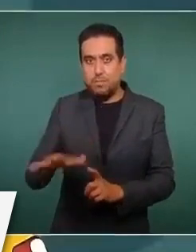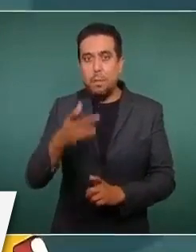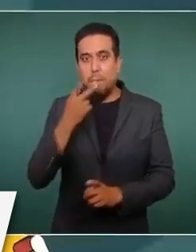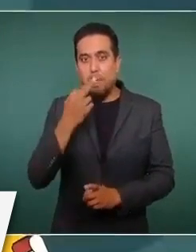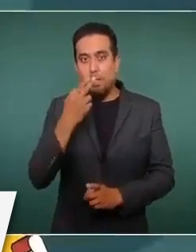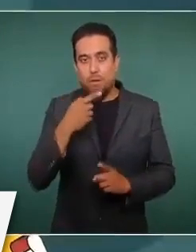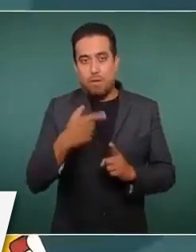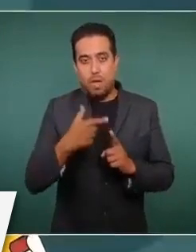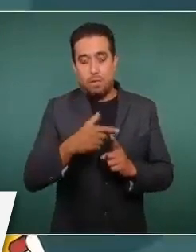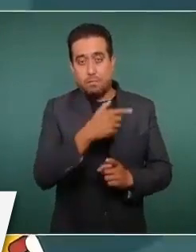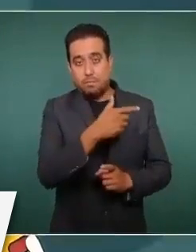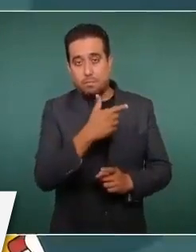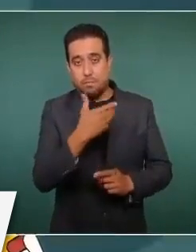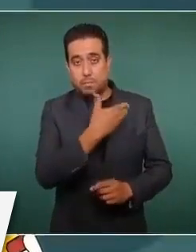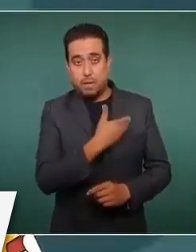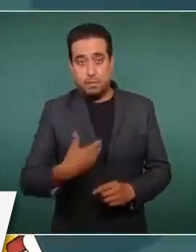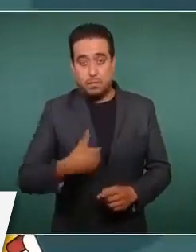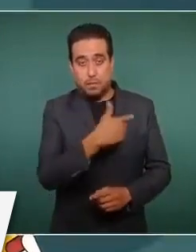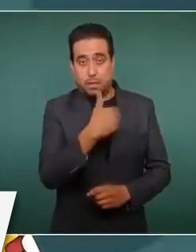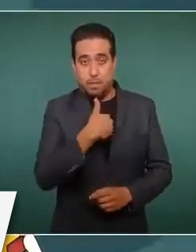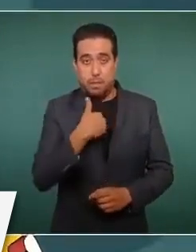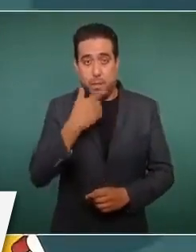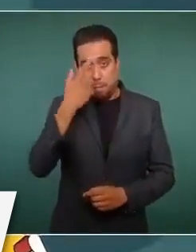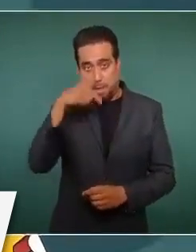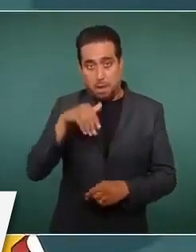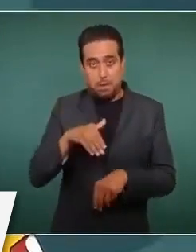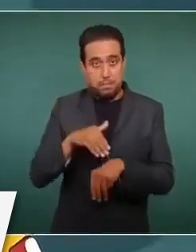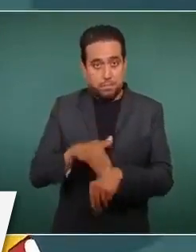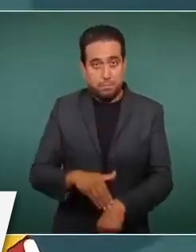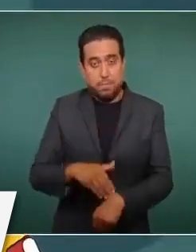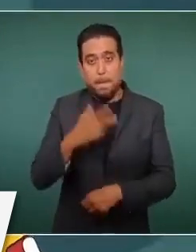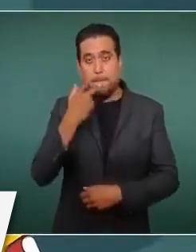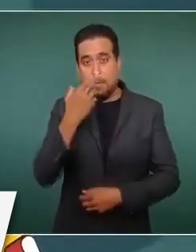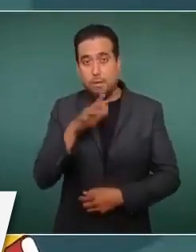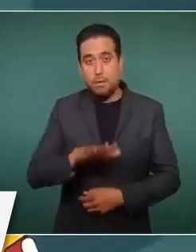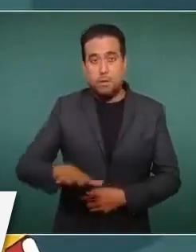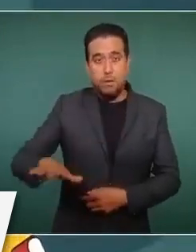instrucción de la presencia para la disuasión de las organizaciones criminales.